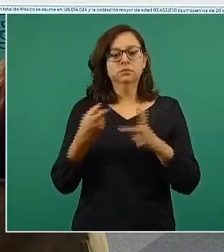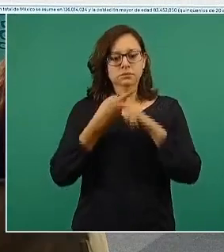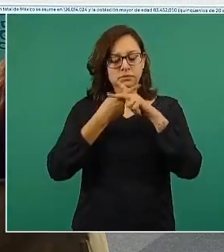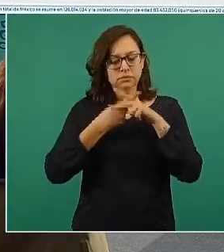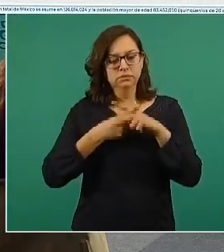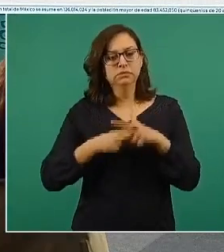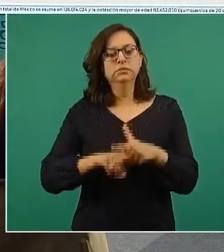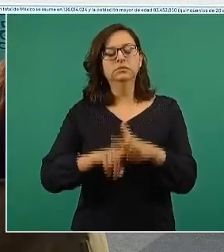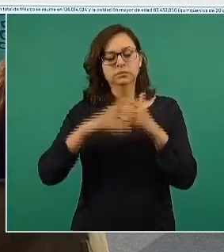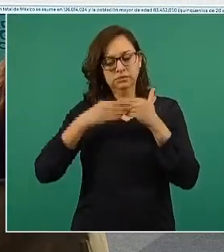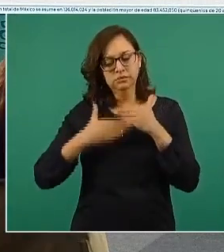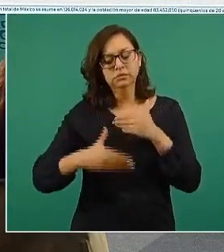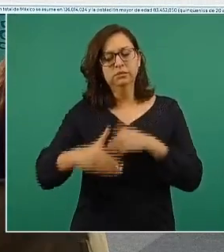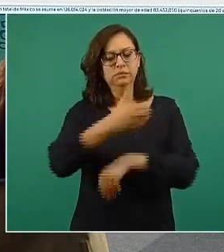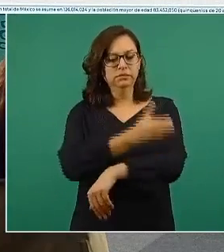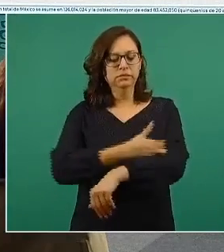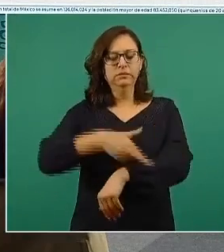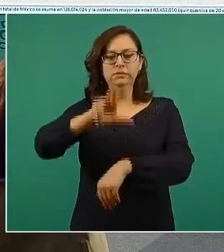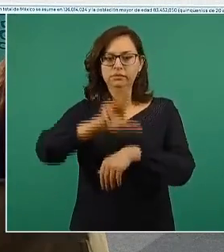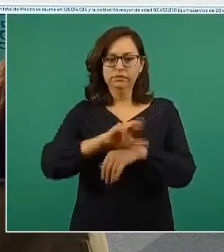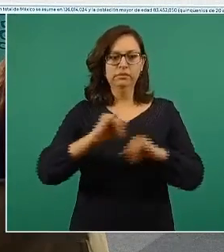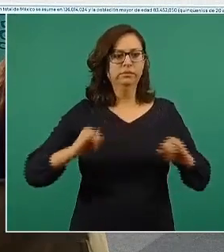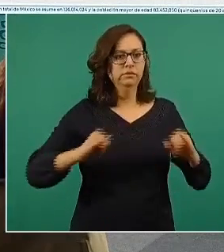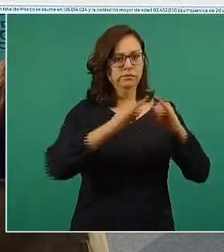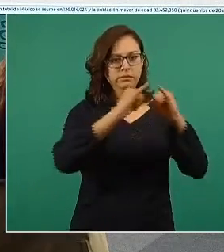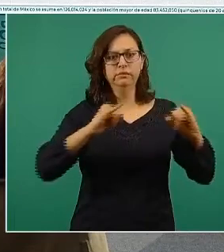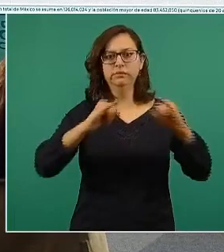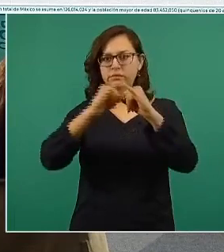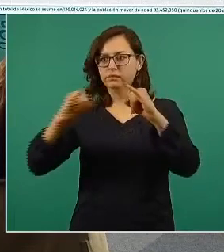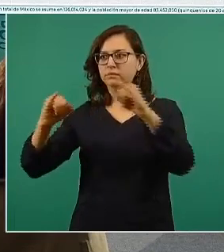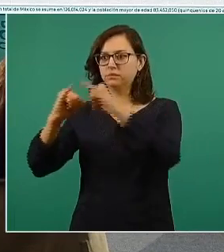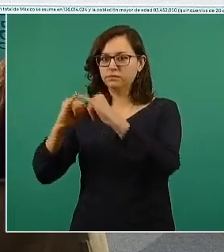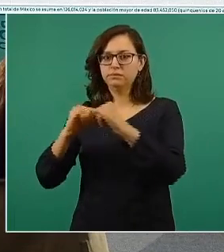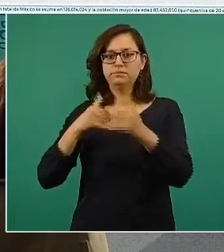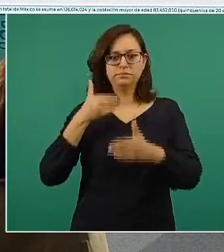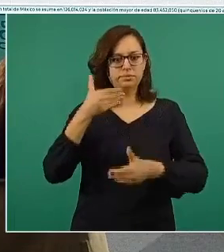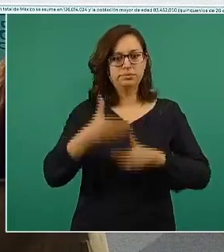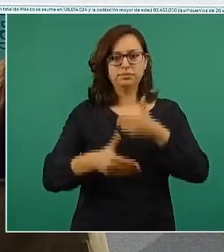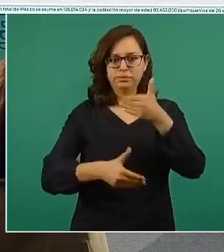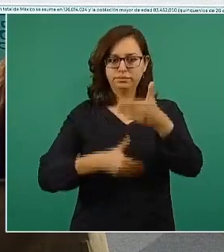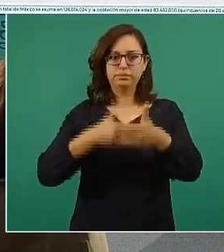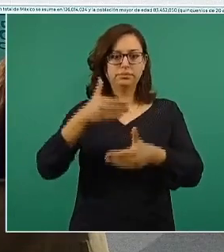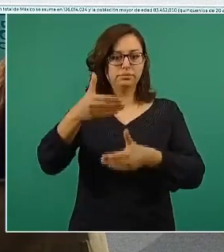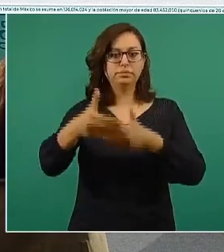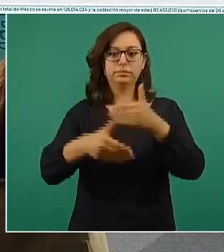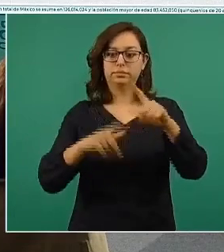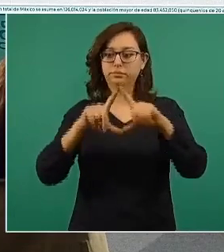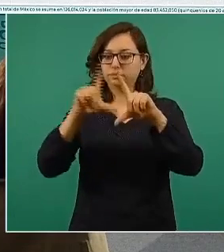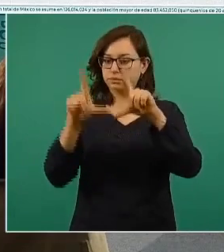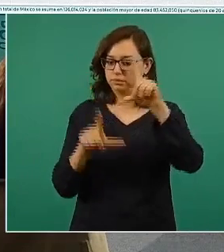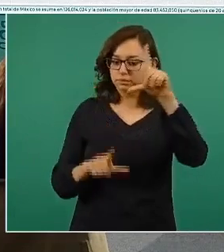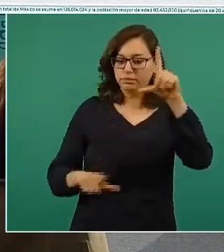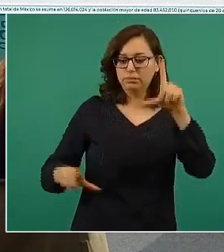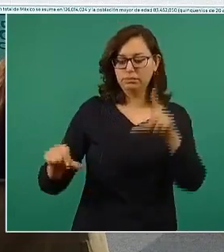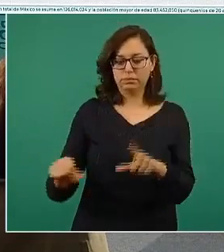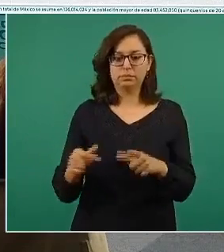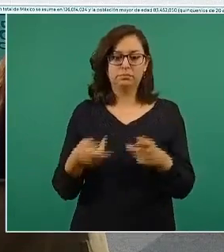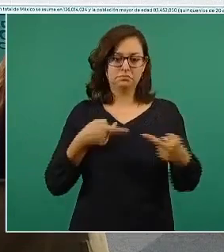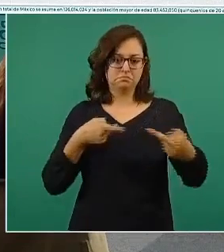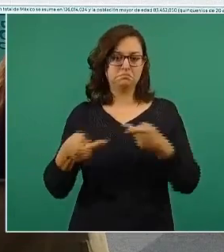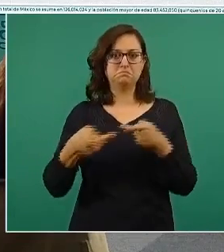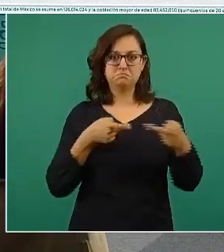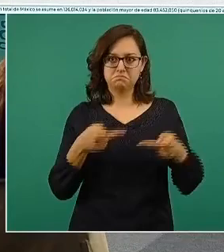esta coordinación intersectorial que en su momento y a lo largo de las siguientes semanas permitió al país poder responder de una